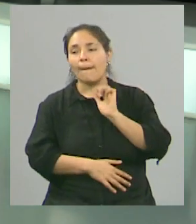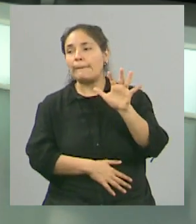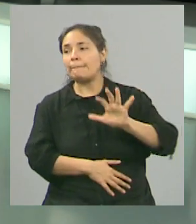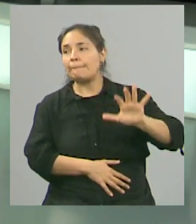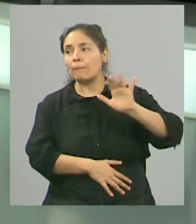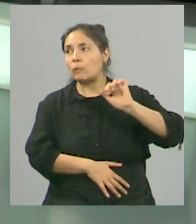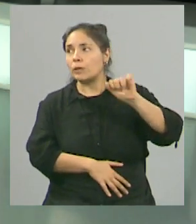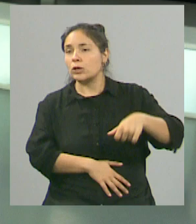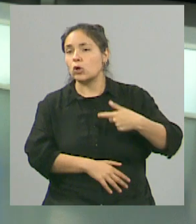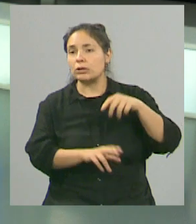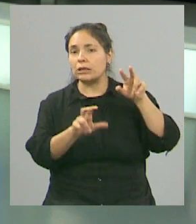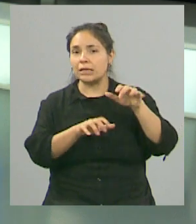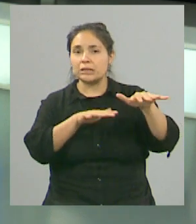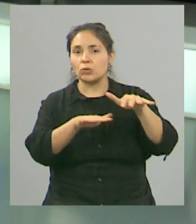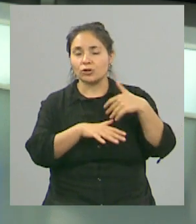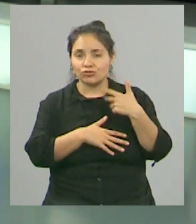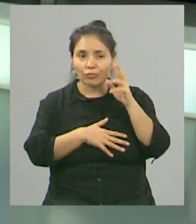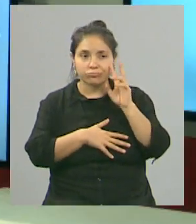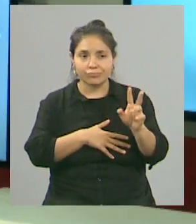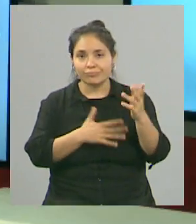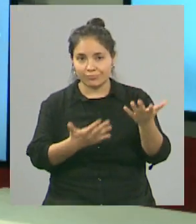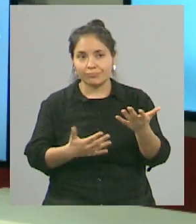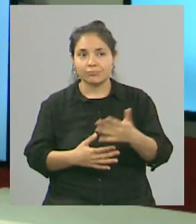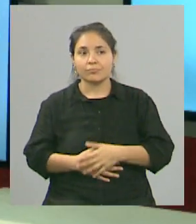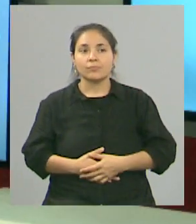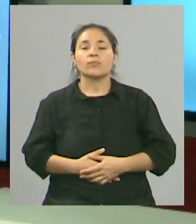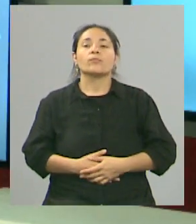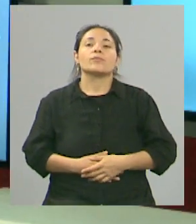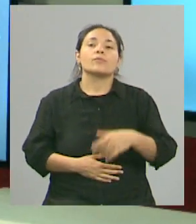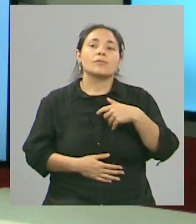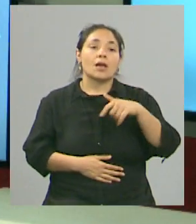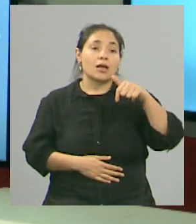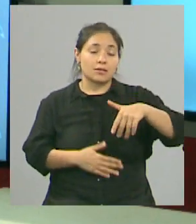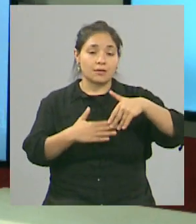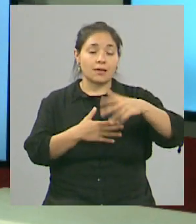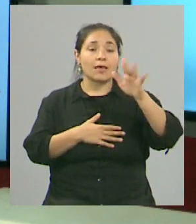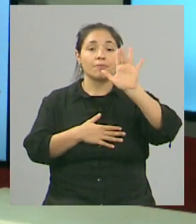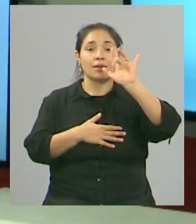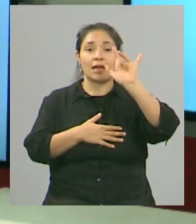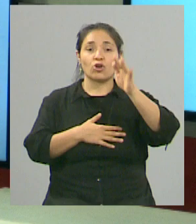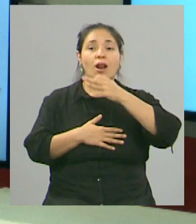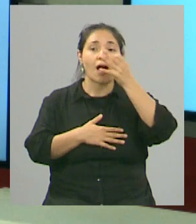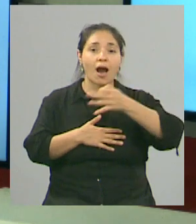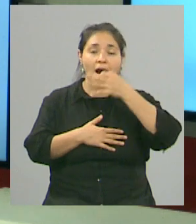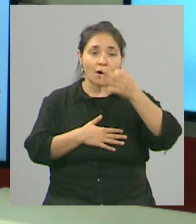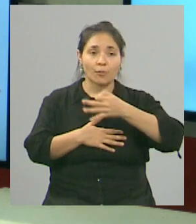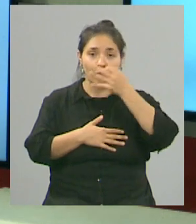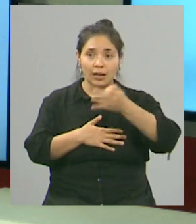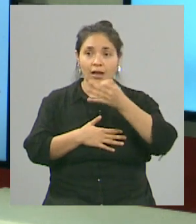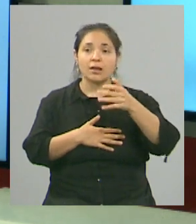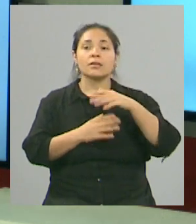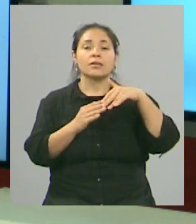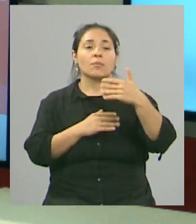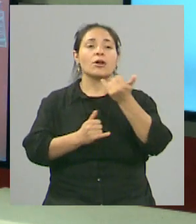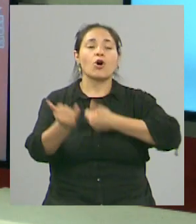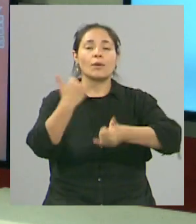situaciones concretas que ve en la calle, digamos. Bueno, en este conversatorio que empieza el día miércoles, Silvana, nos vas a dar más detalle